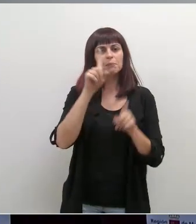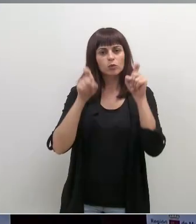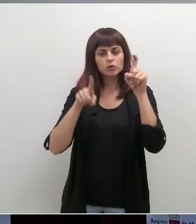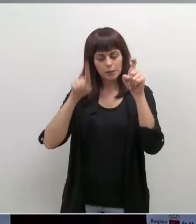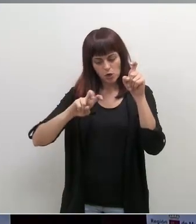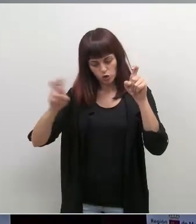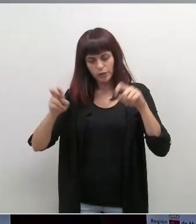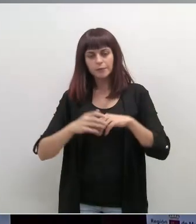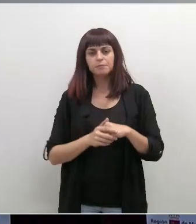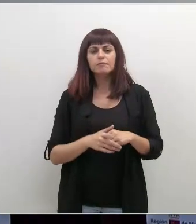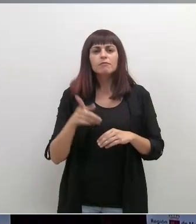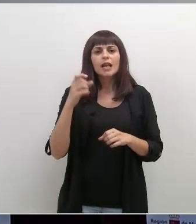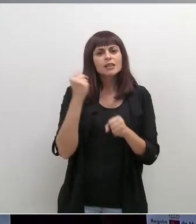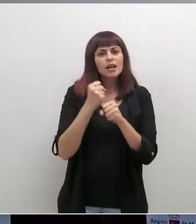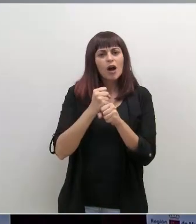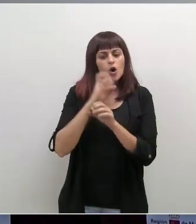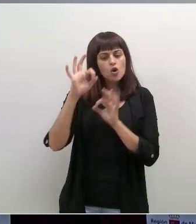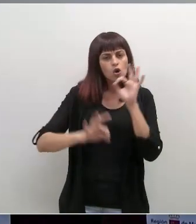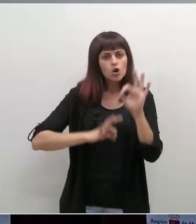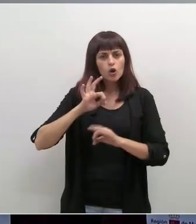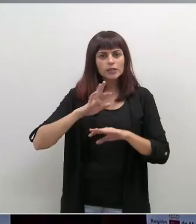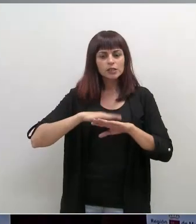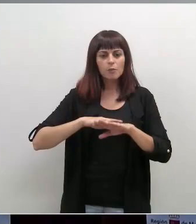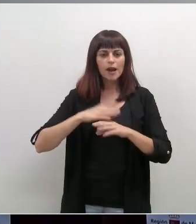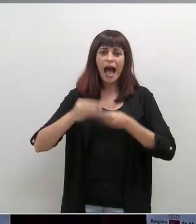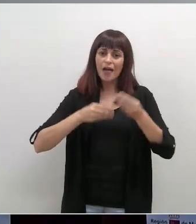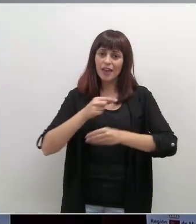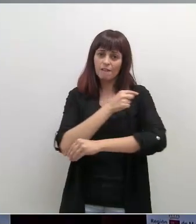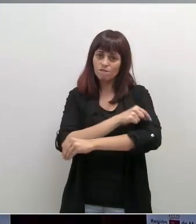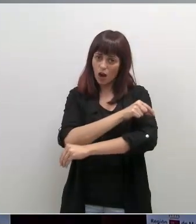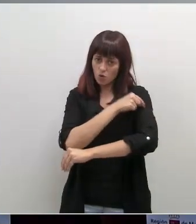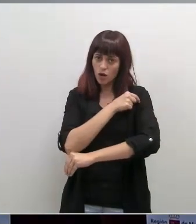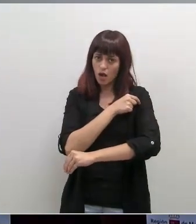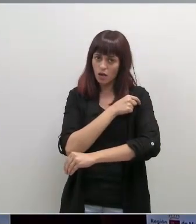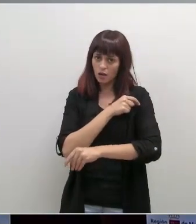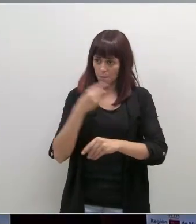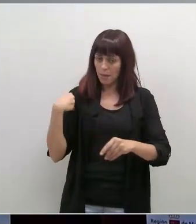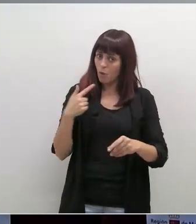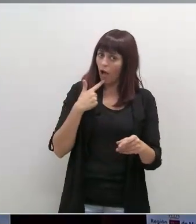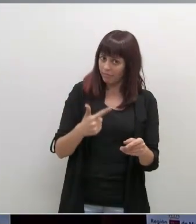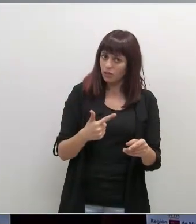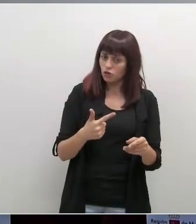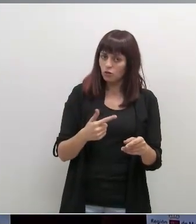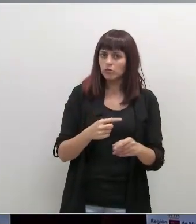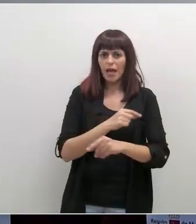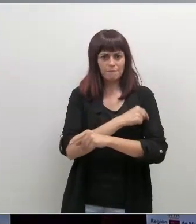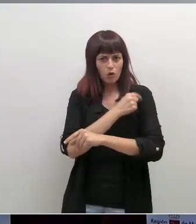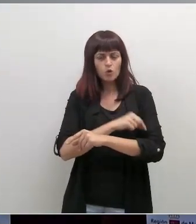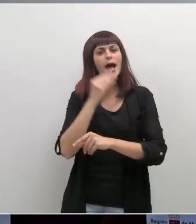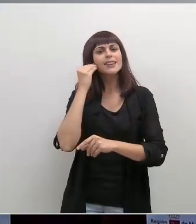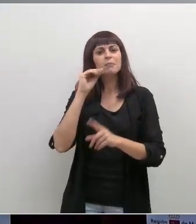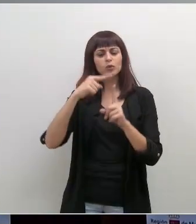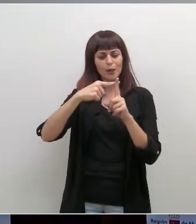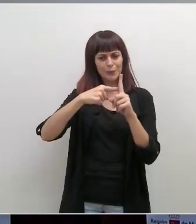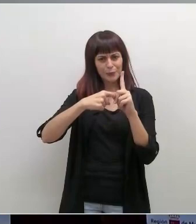han iniciado ya los trabajos logísticos para efectuar la vacunación tal y como se ha visto que debe realizarse a extremadamente baja temperatura y en 2